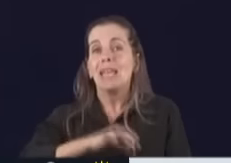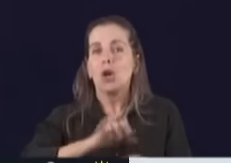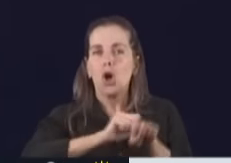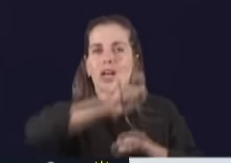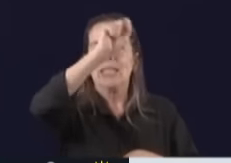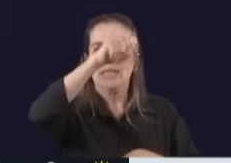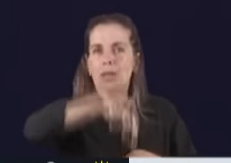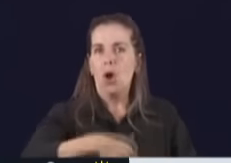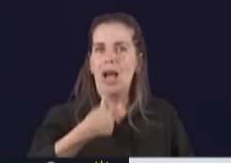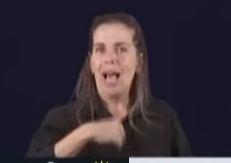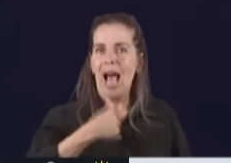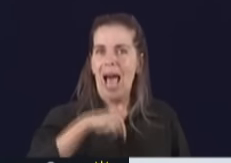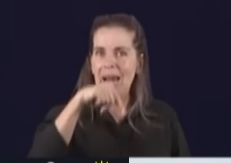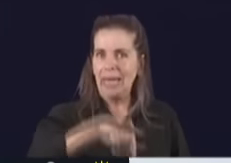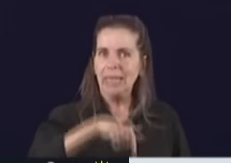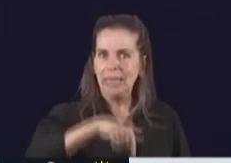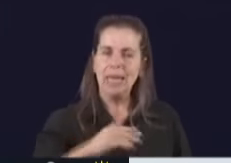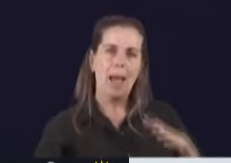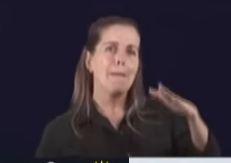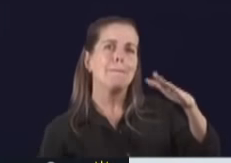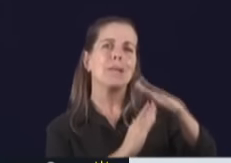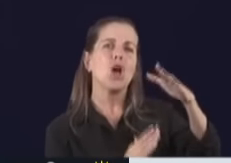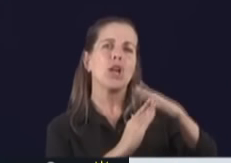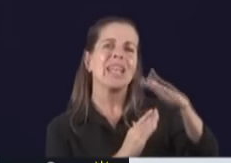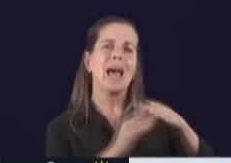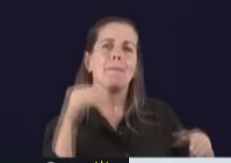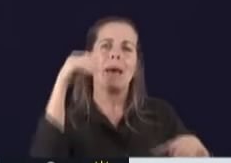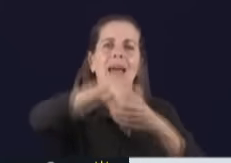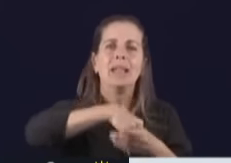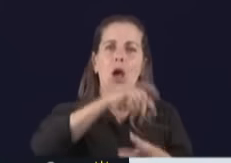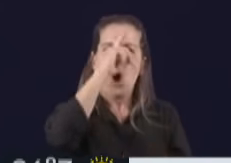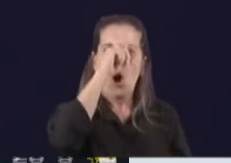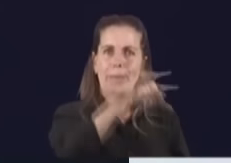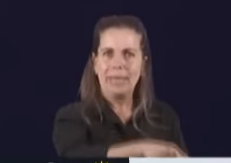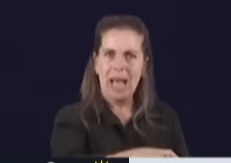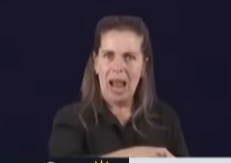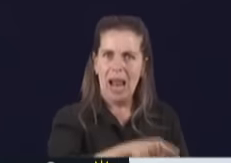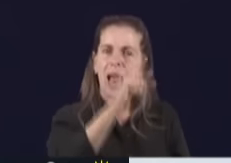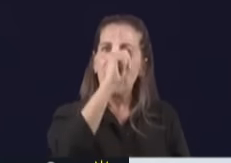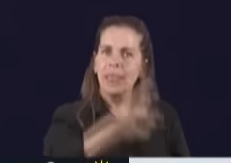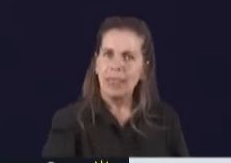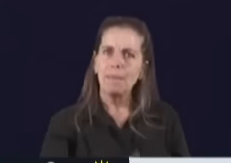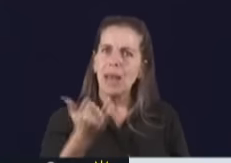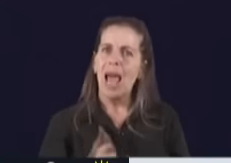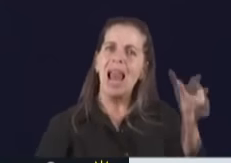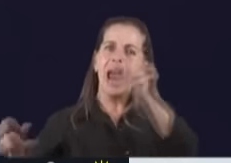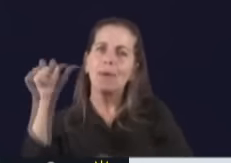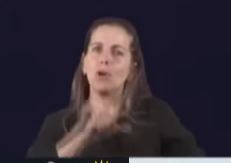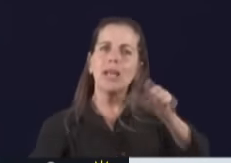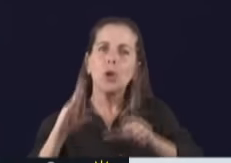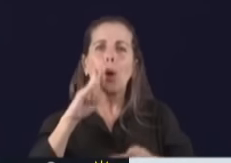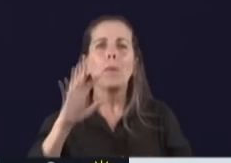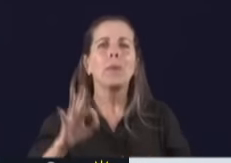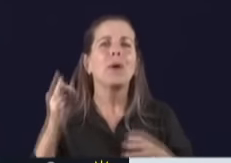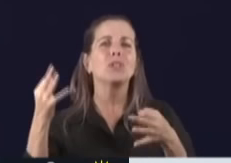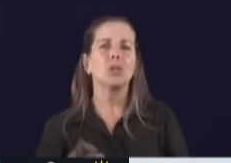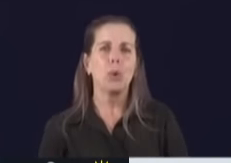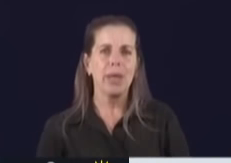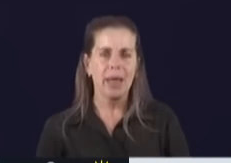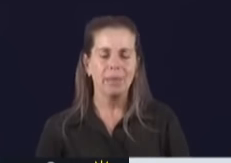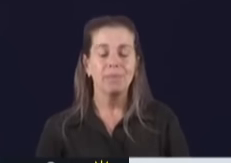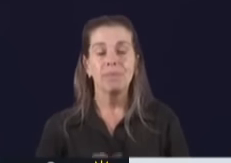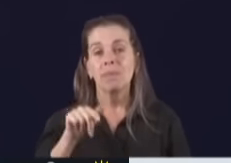puso en marcha el primer laboratorio de bioseguridad nivel 4 en América Latina. En estos 2 años la